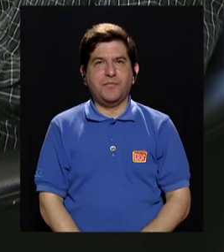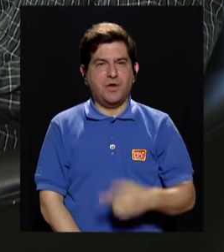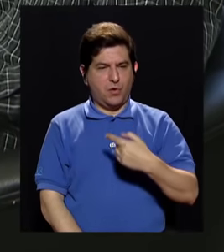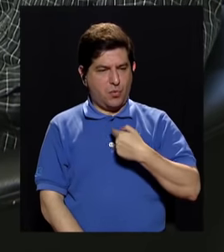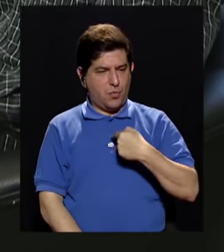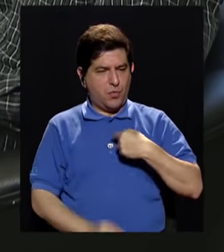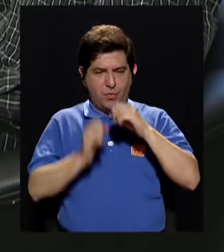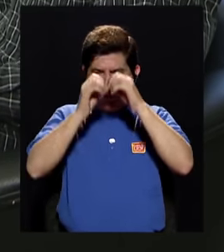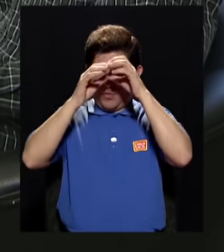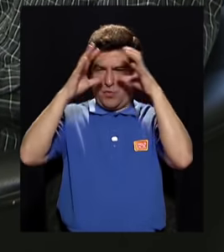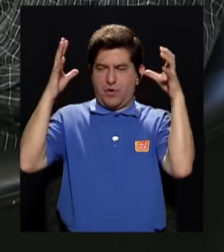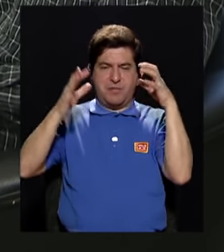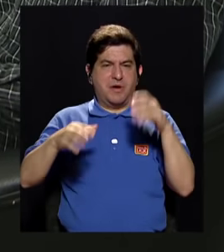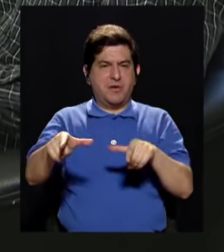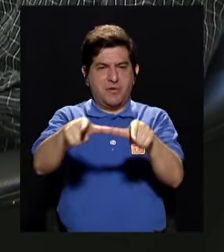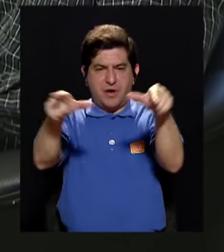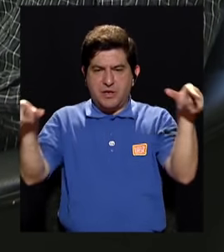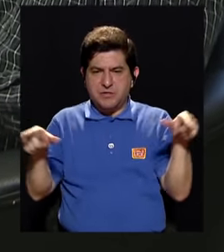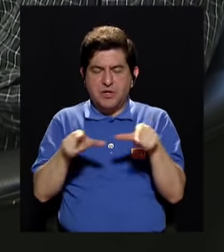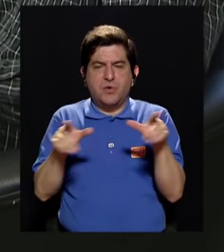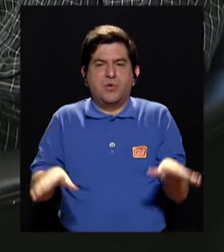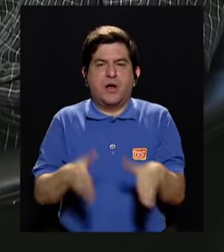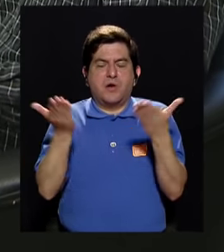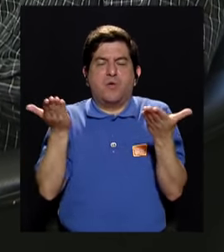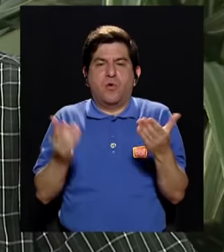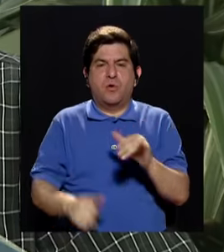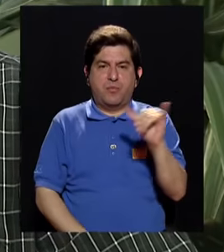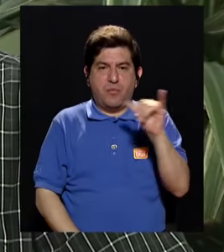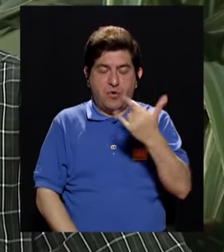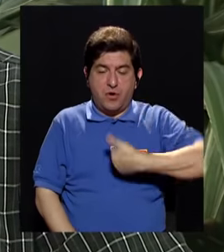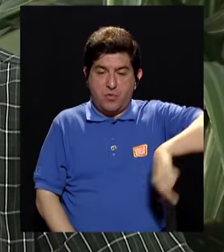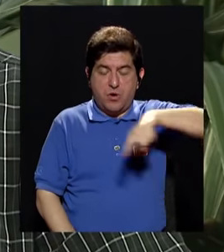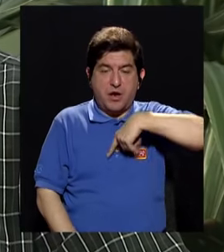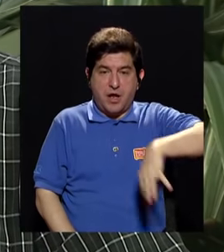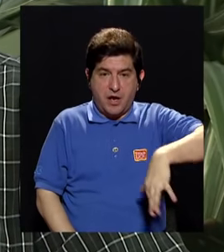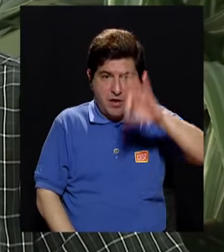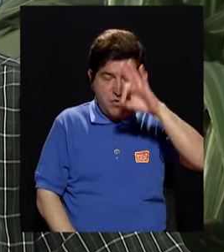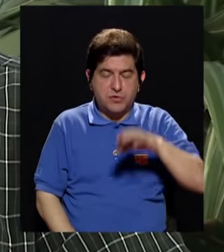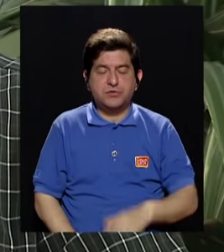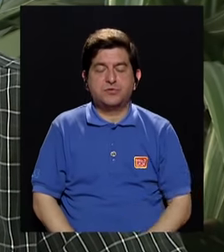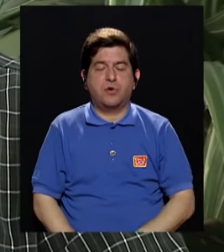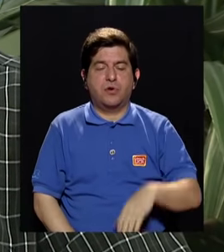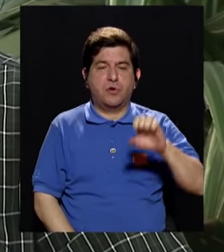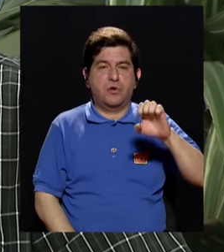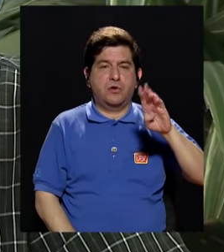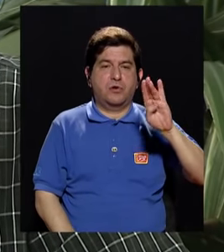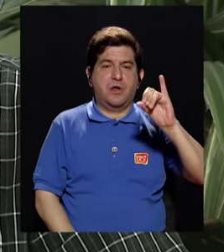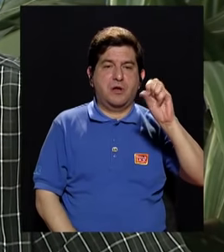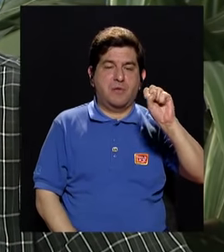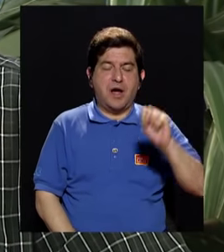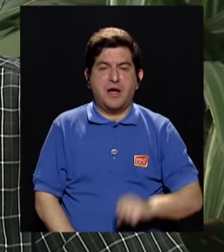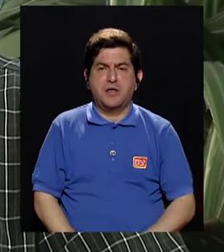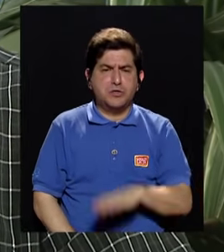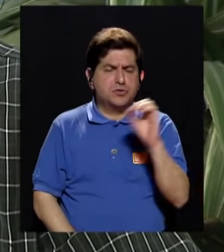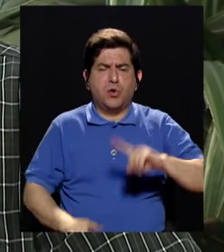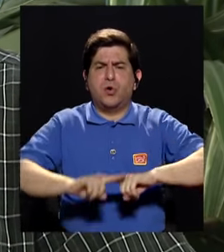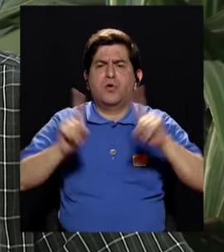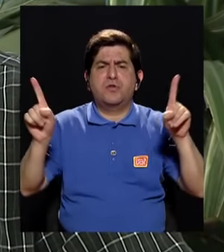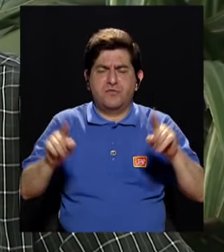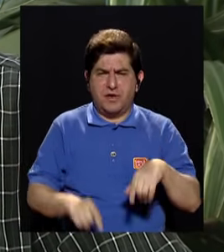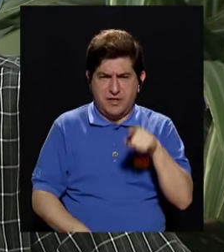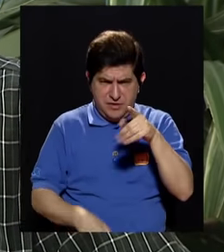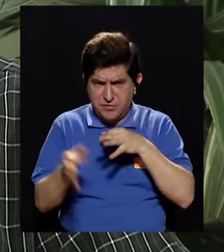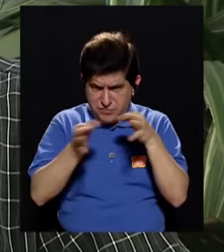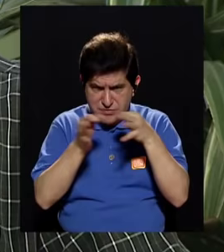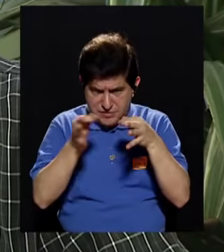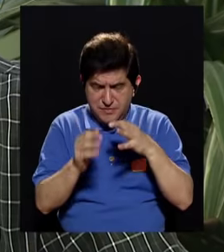cómo uno debe imaginarse que es ese tipo de consultorios es igual a los que encontramos en un evis son diferentes no sé